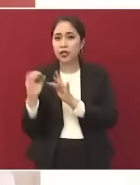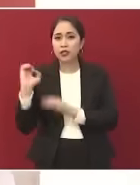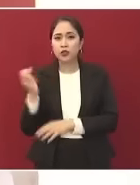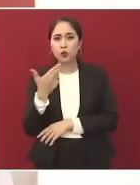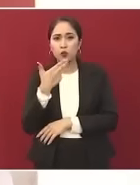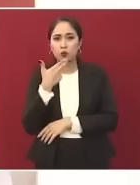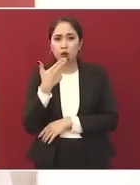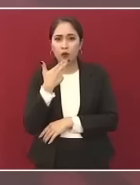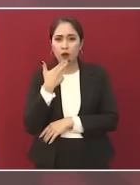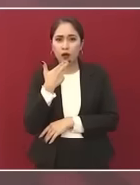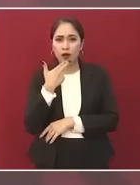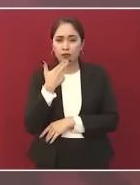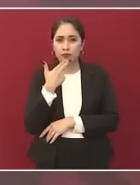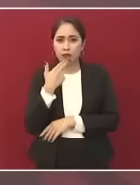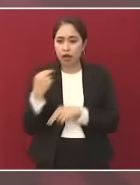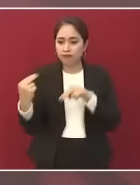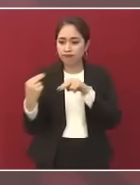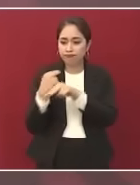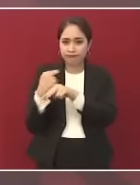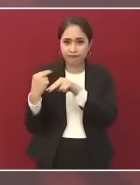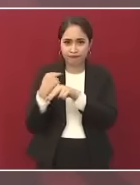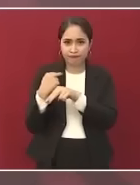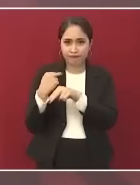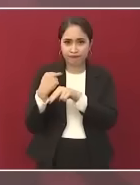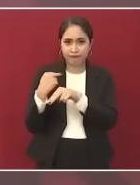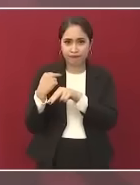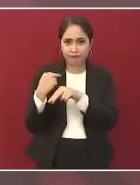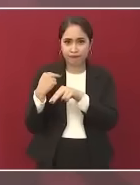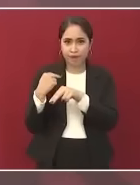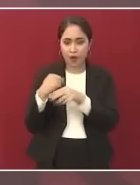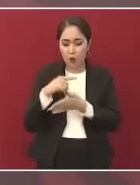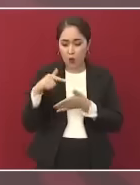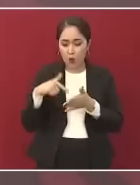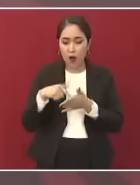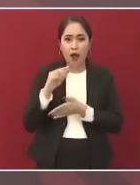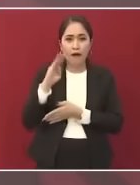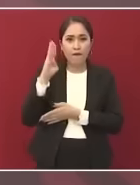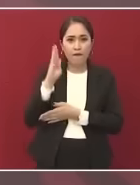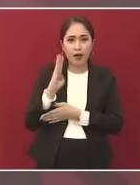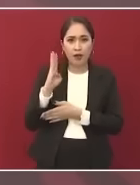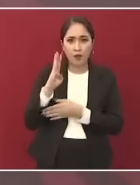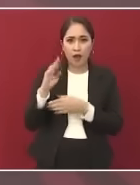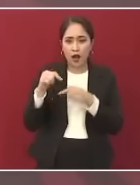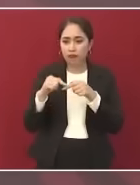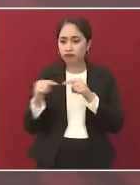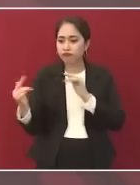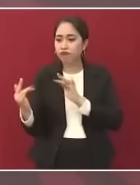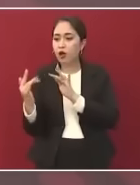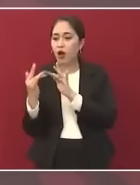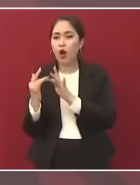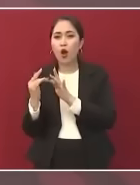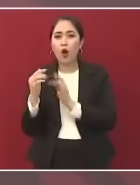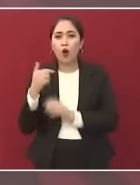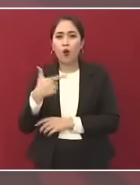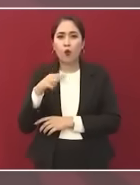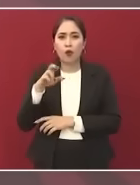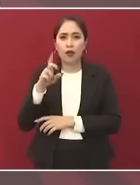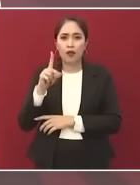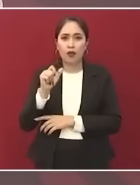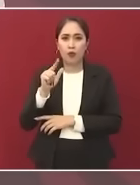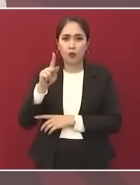que no les gusta que venga a badirahuato pero a mí me gusta fíjense ahora sí que Mi gusto es Y saben Por qué me